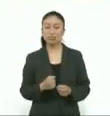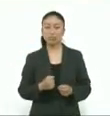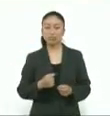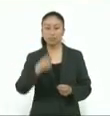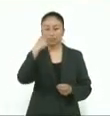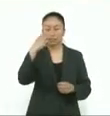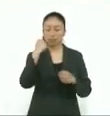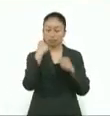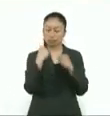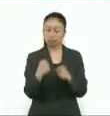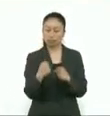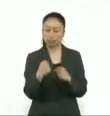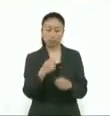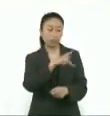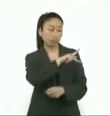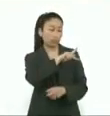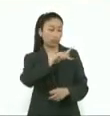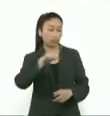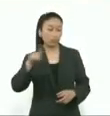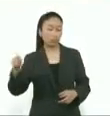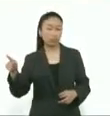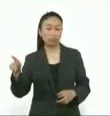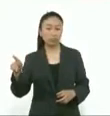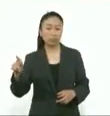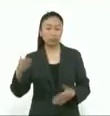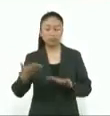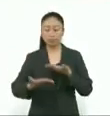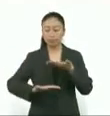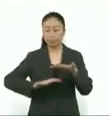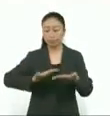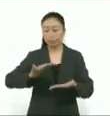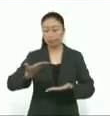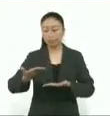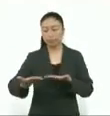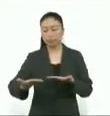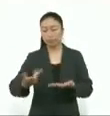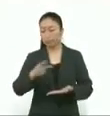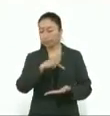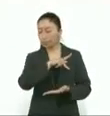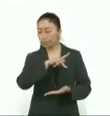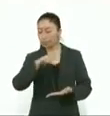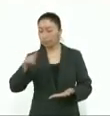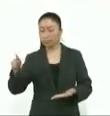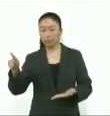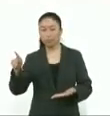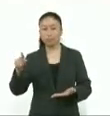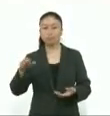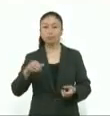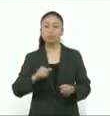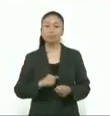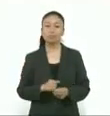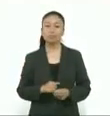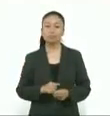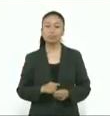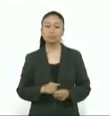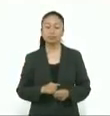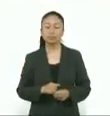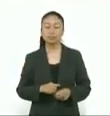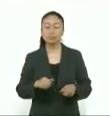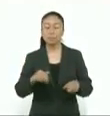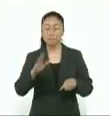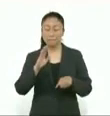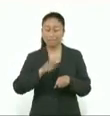poder público esté al servicio de todas y de todos, los que han sido